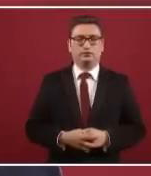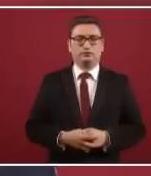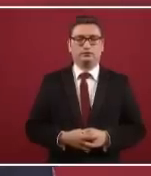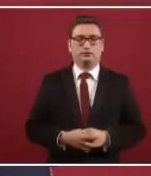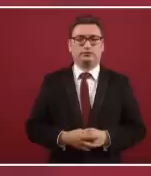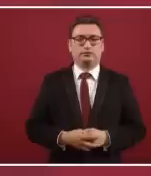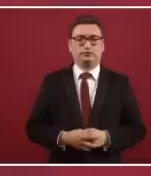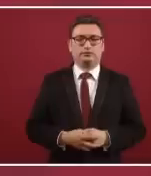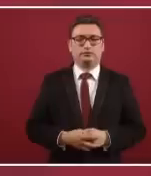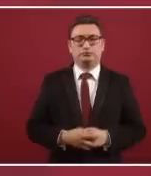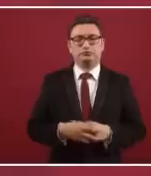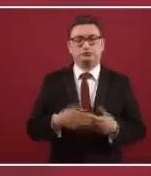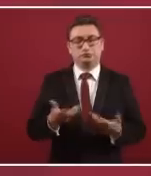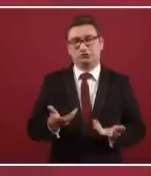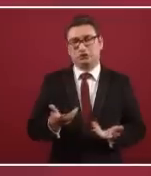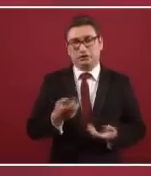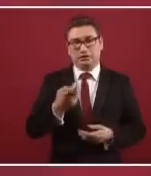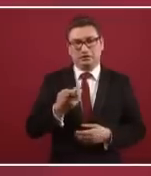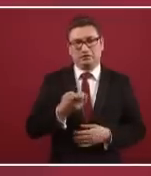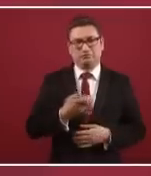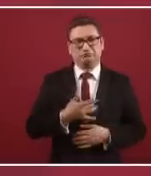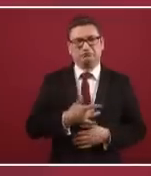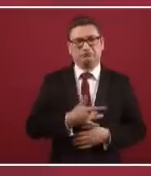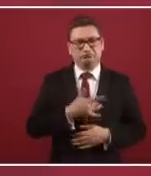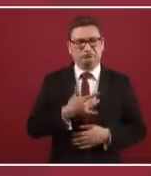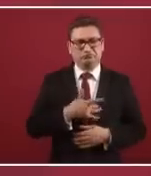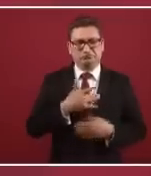pues esta sensibilidad,